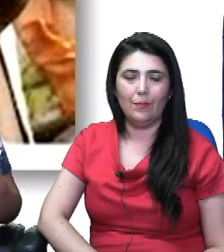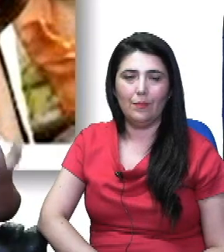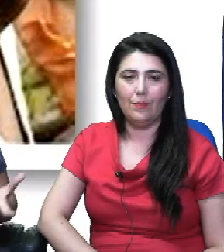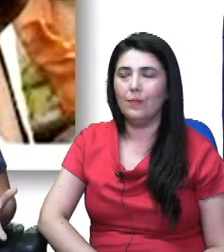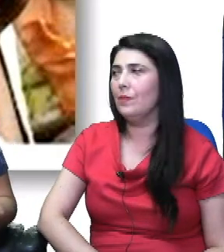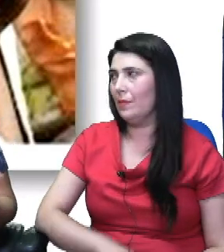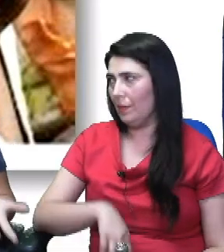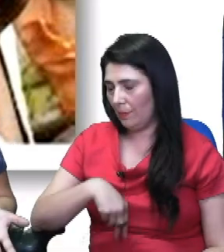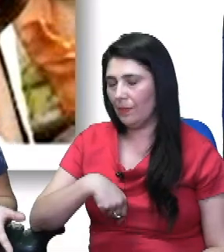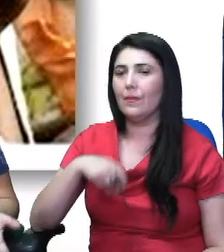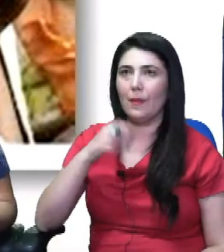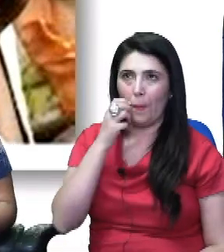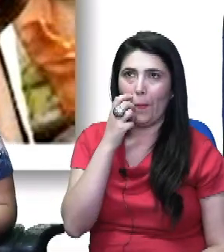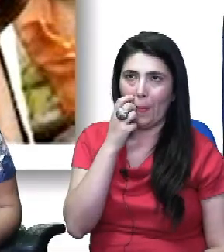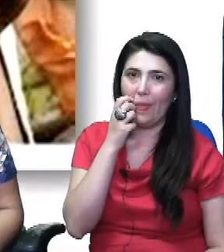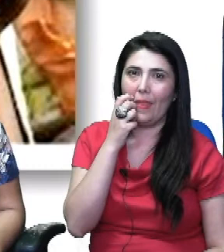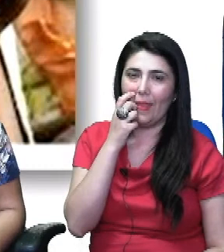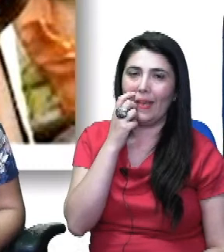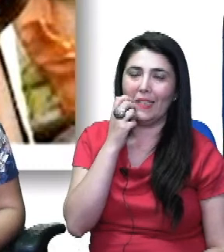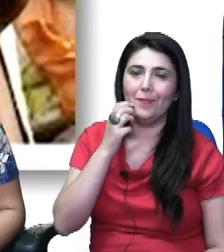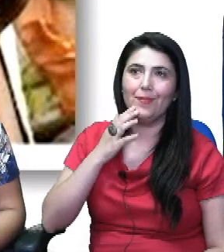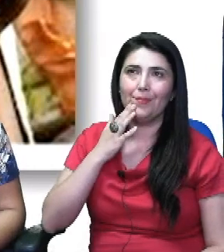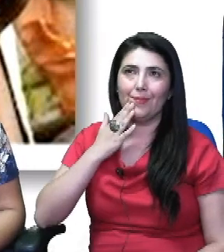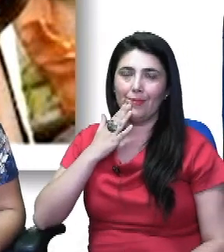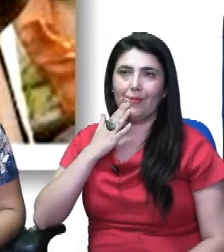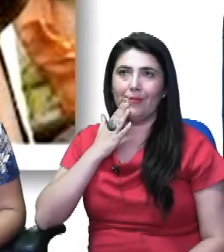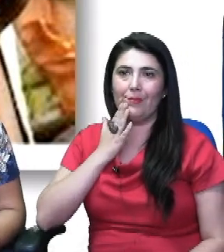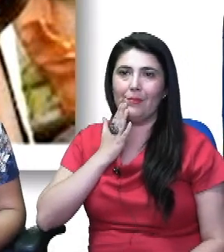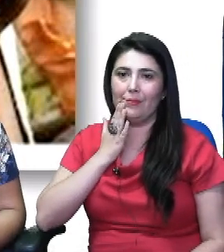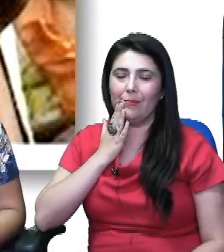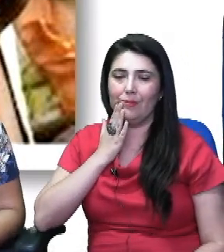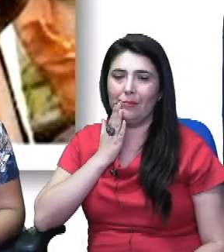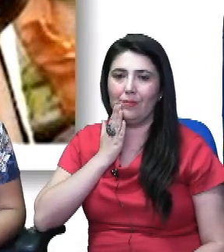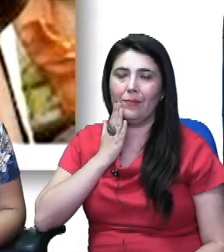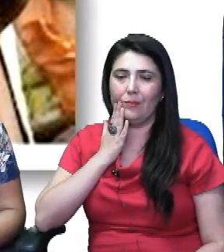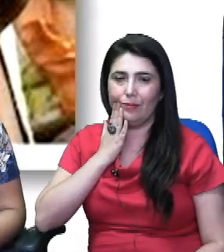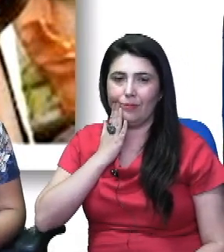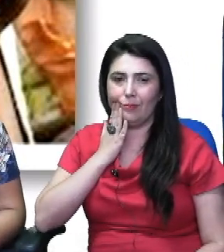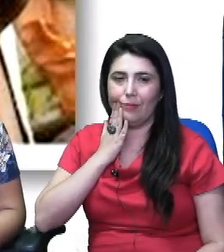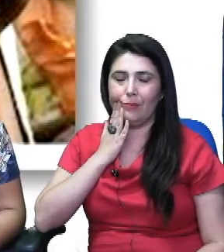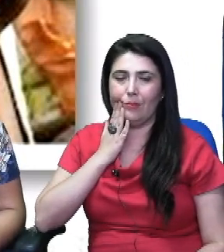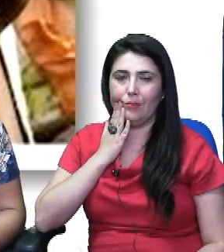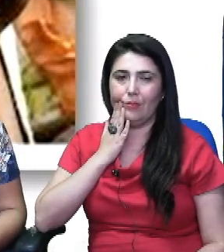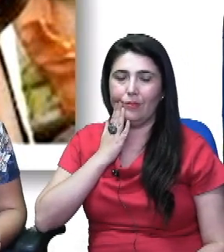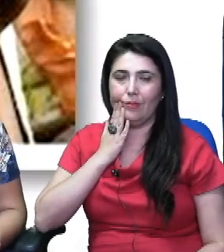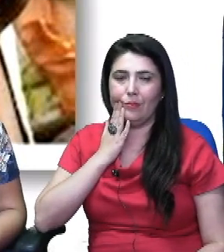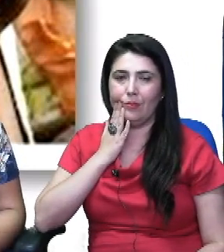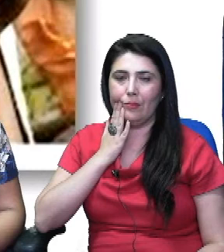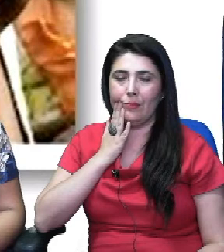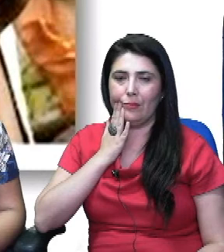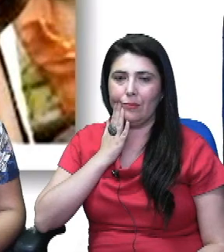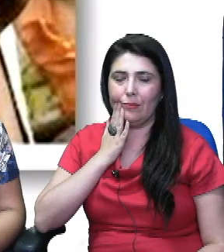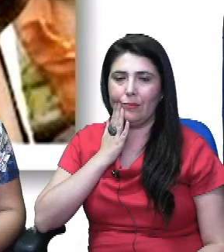es en un marco de emergencia, ¿cierto?, o catástrofes humanitarias o desastres. Y